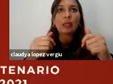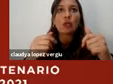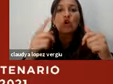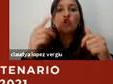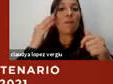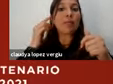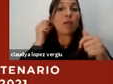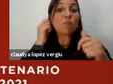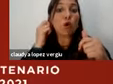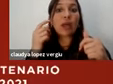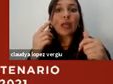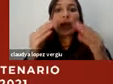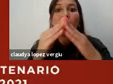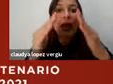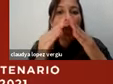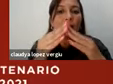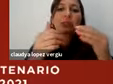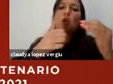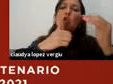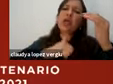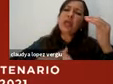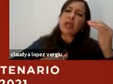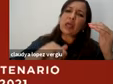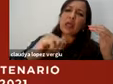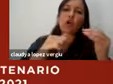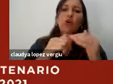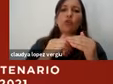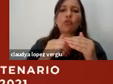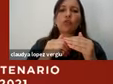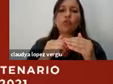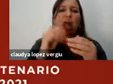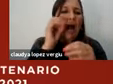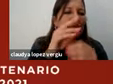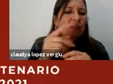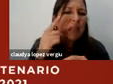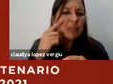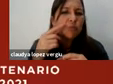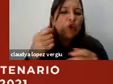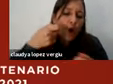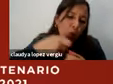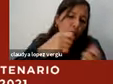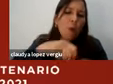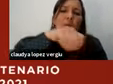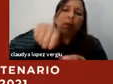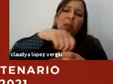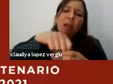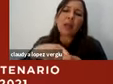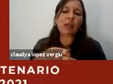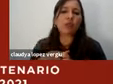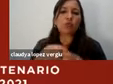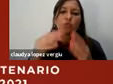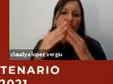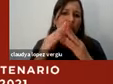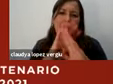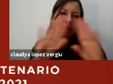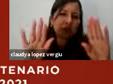encargaban cuidar a los niños, atender al esposo, irse en su chacra y preparar su masato, solamente era,